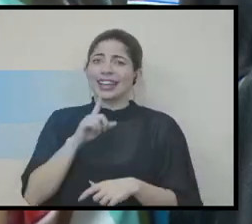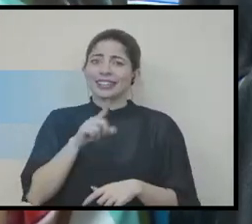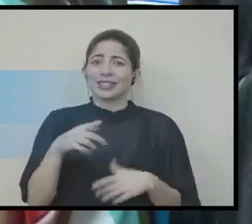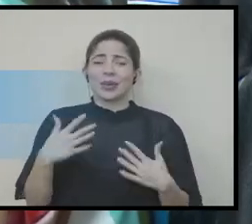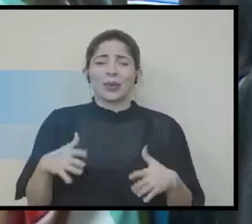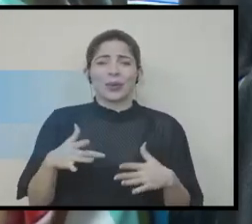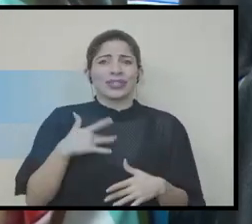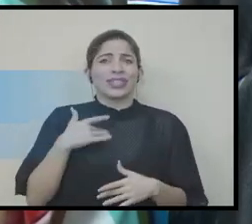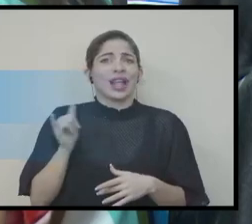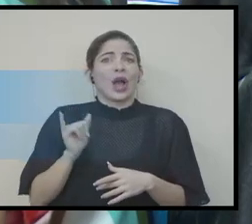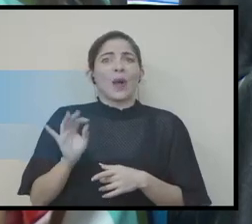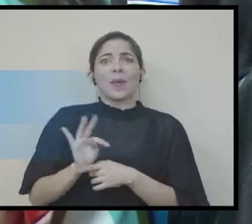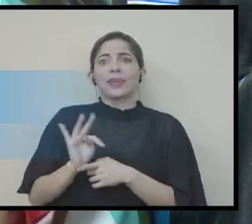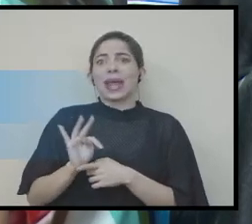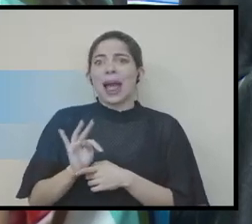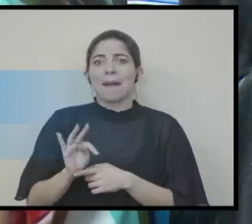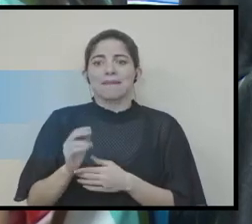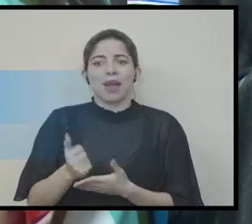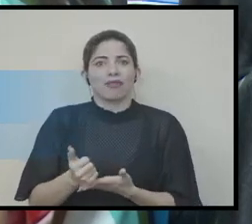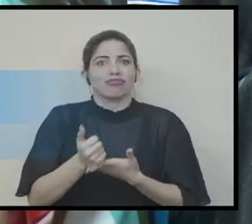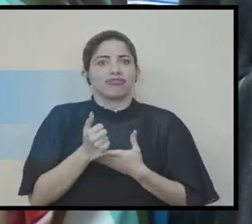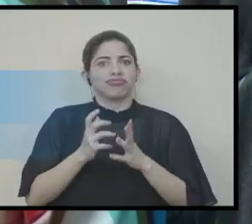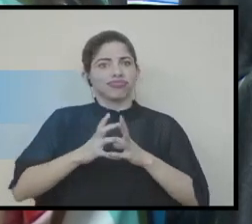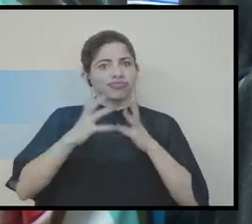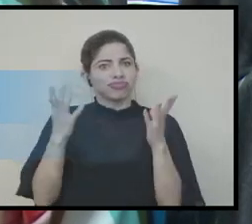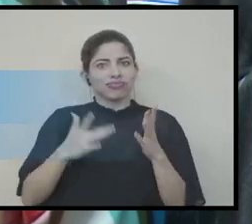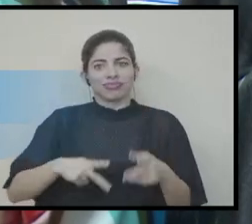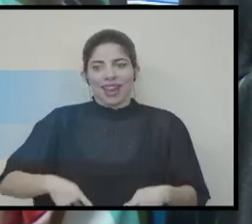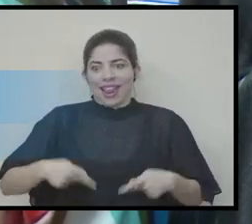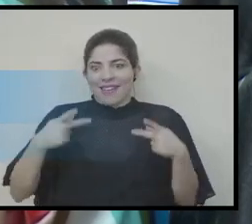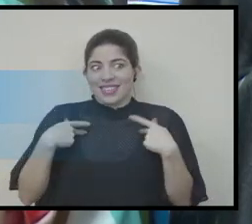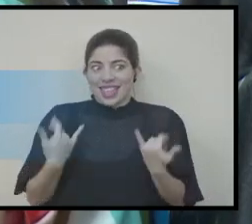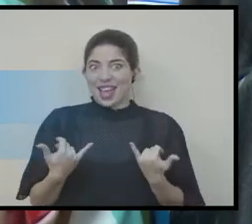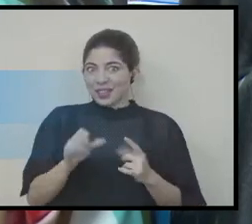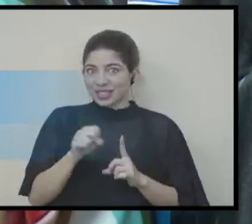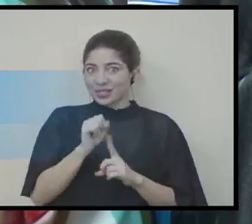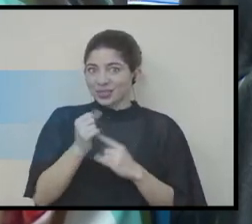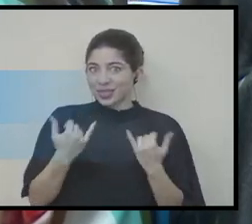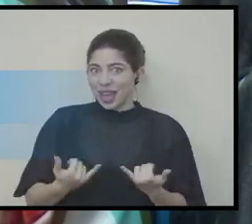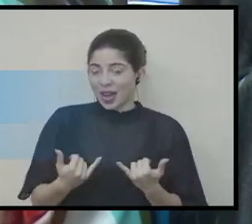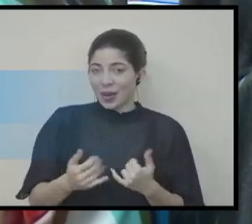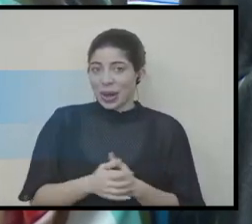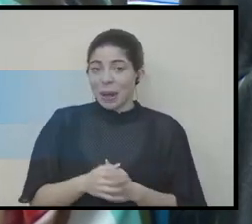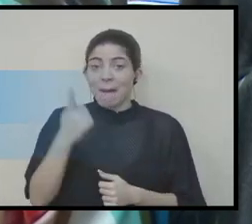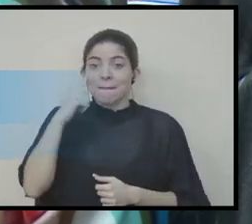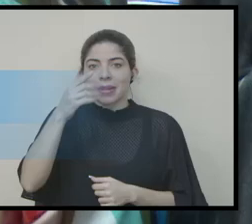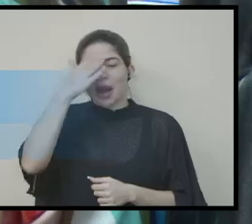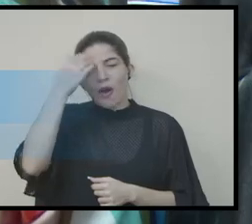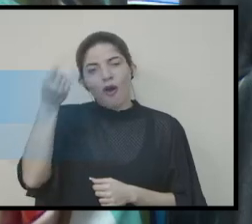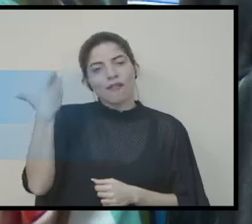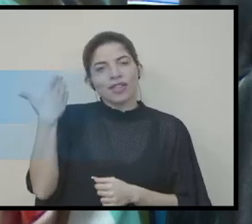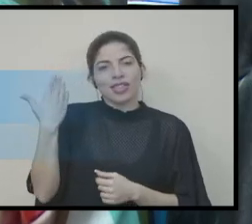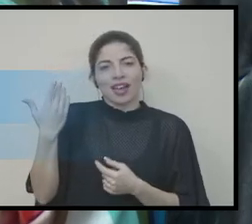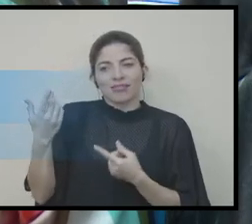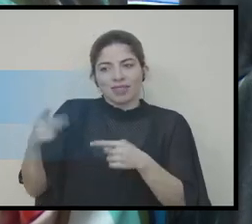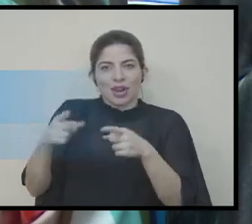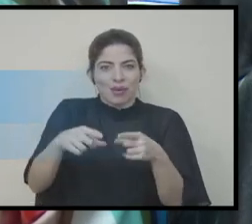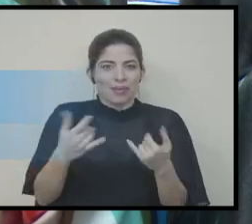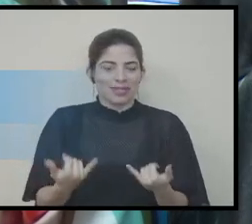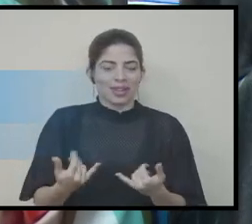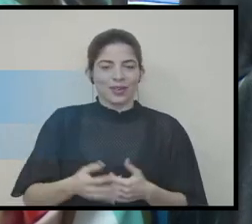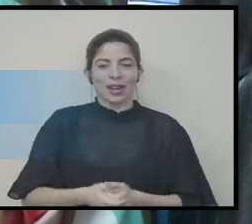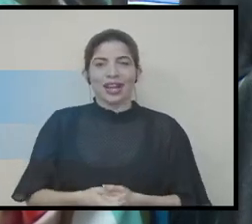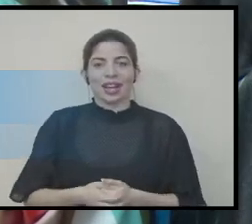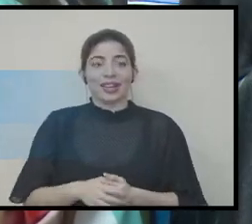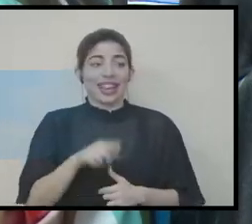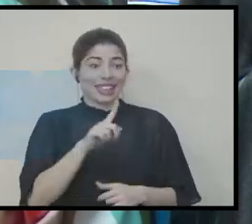Es súper terapéutico y ayuda en todos los sentidos de la vida que estamos pasando ahora, para olvidarnos un rato de lo que estamos viviendo.